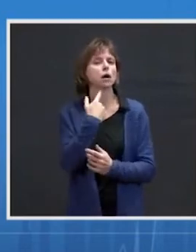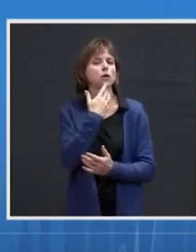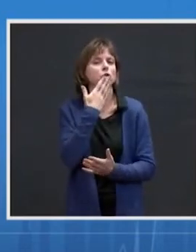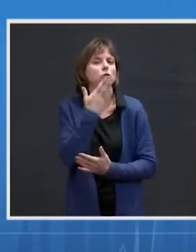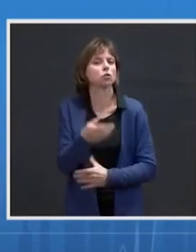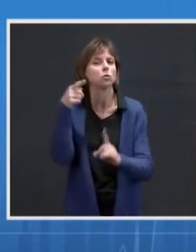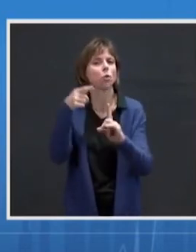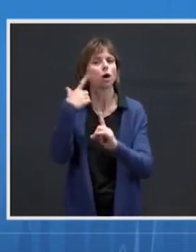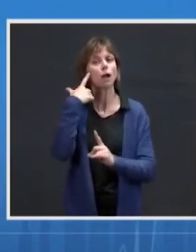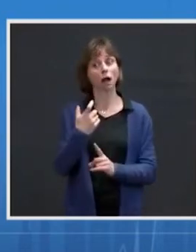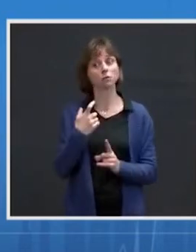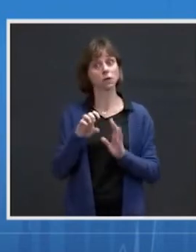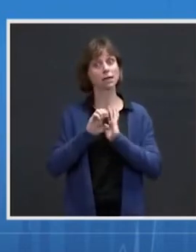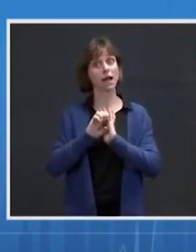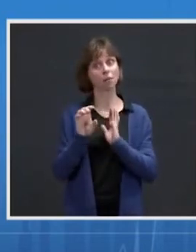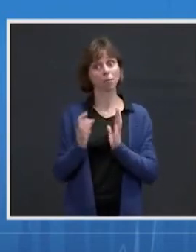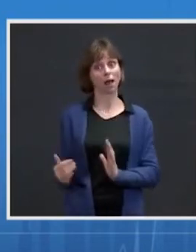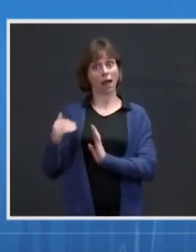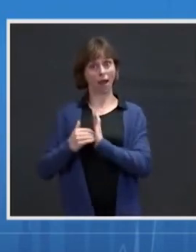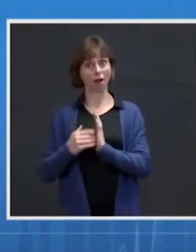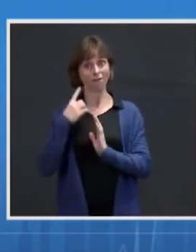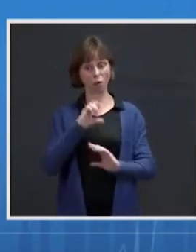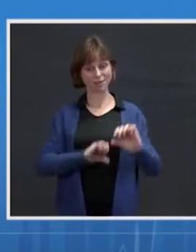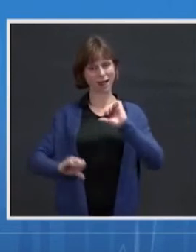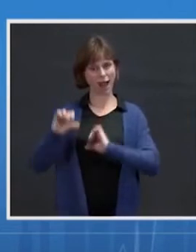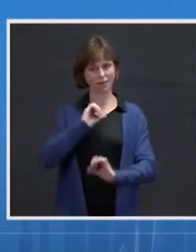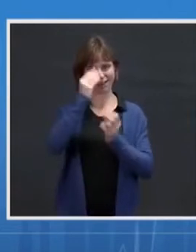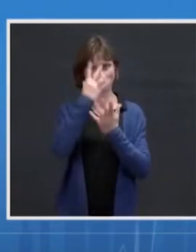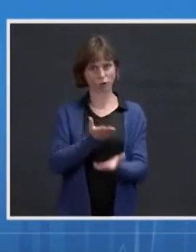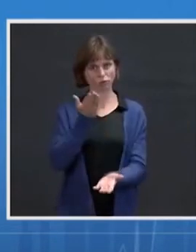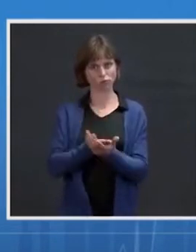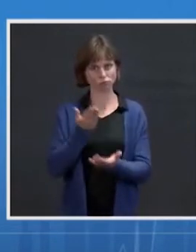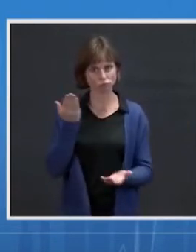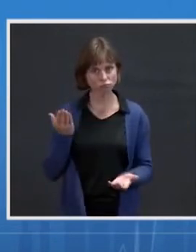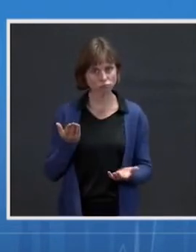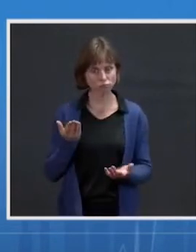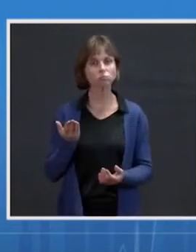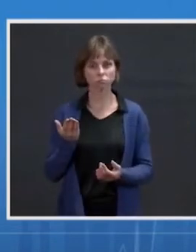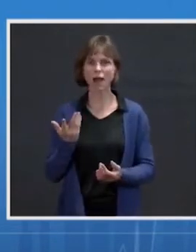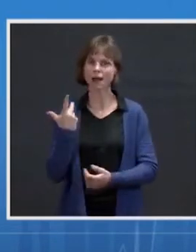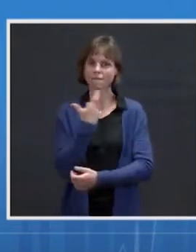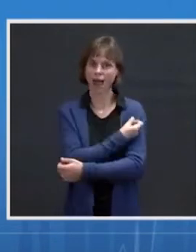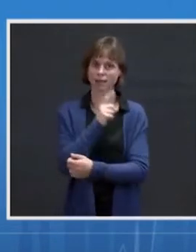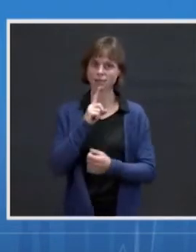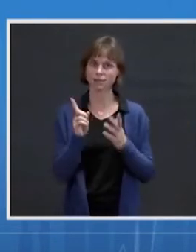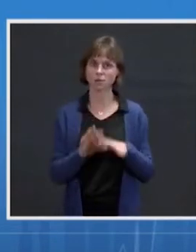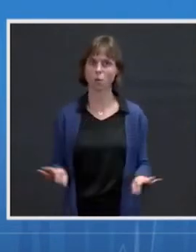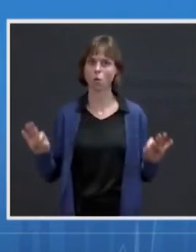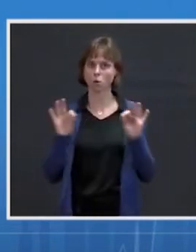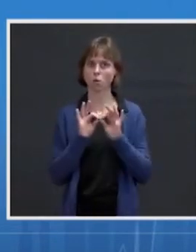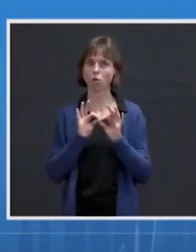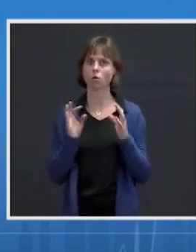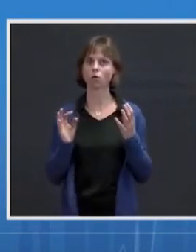comienzan a señalar el hecho de que la vacuna es importante no sólo para la salud del para protegerlo contra infecciones y enfermedades